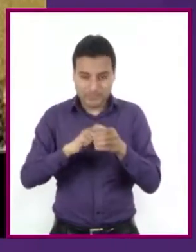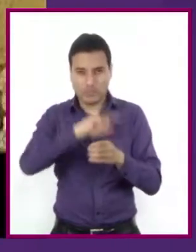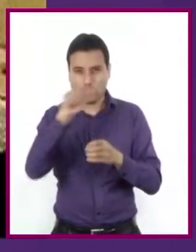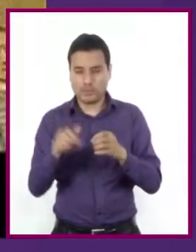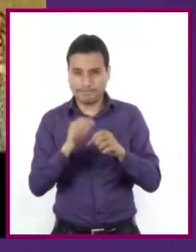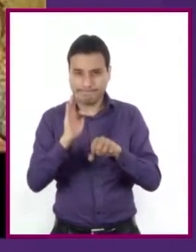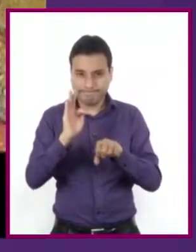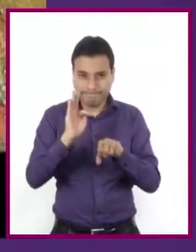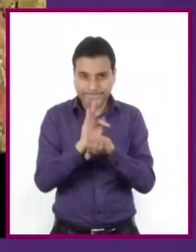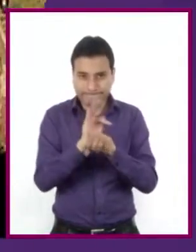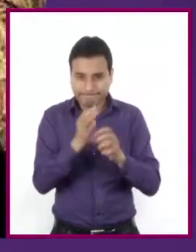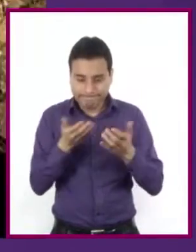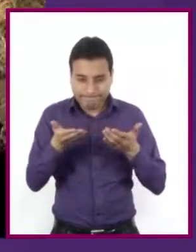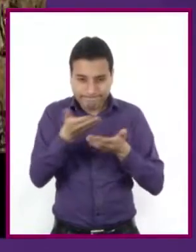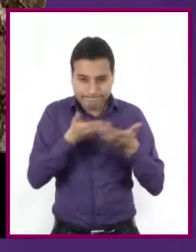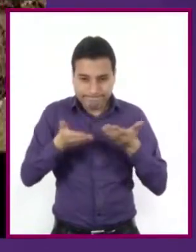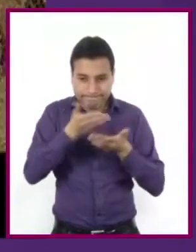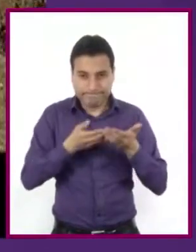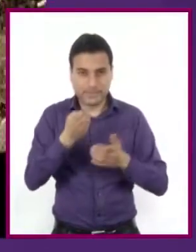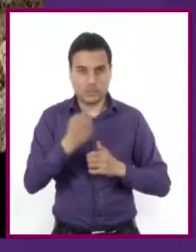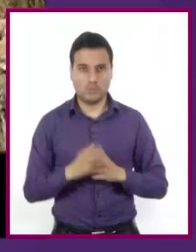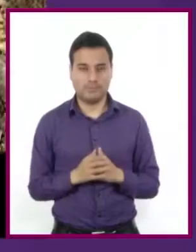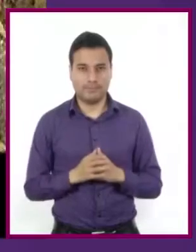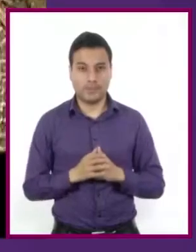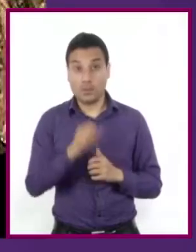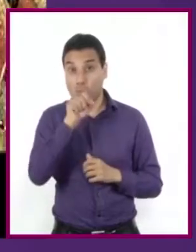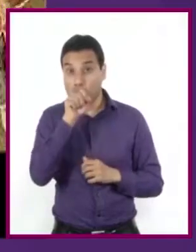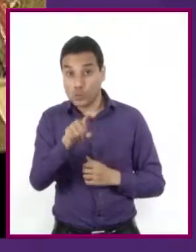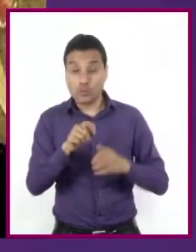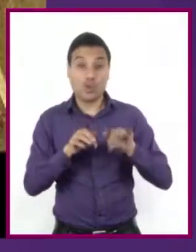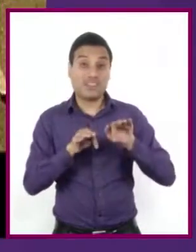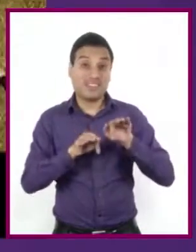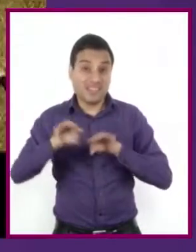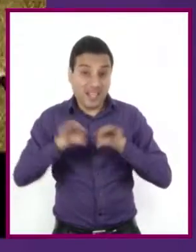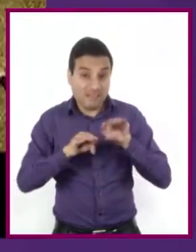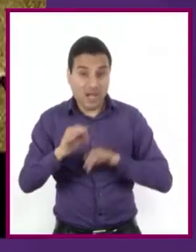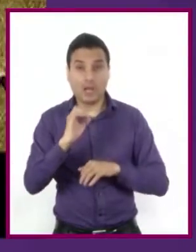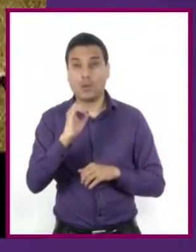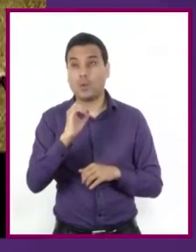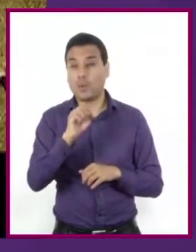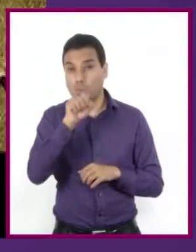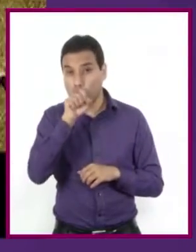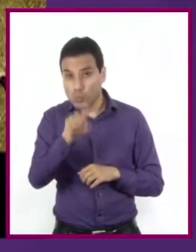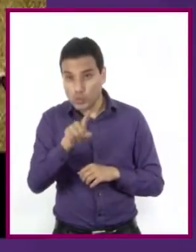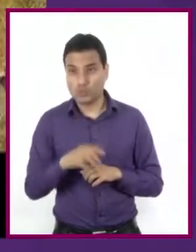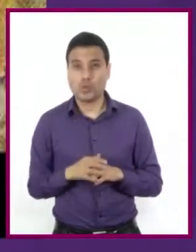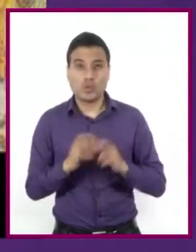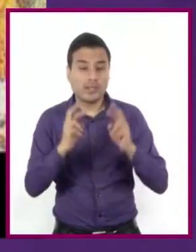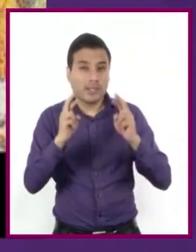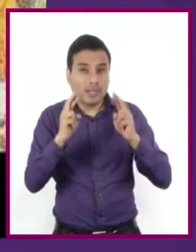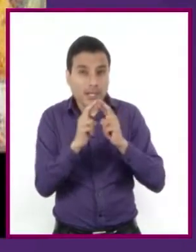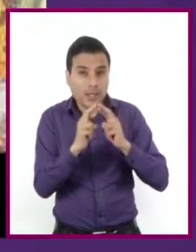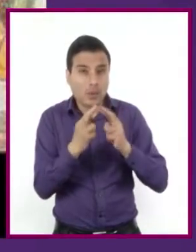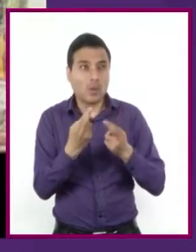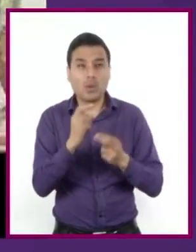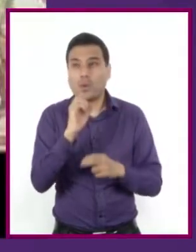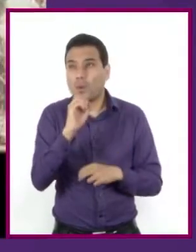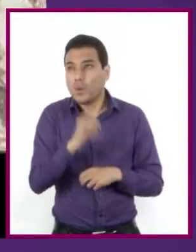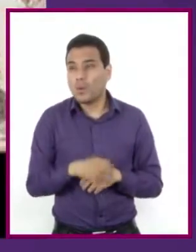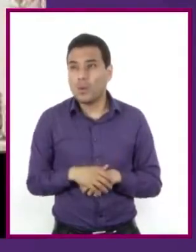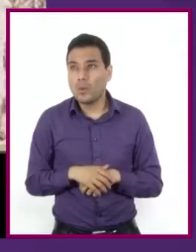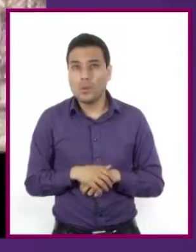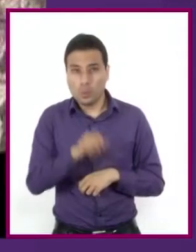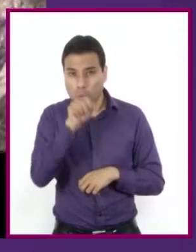que pertenecieran o a una misma profesión o a una misma confesión religiosa o